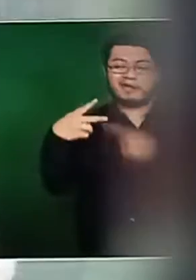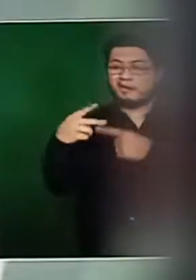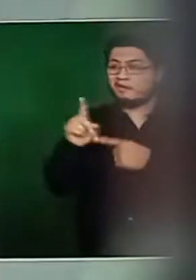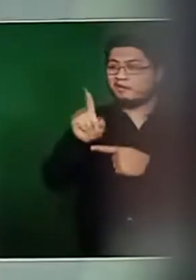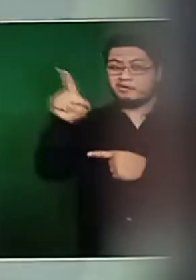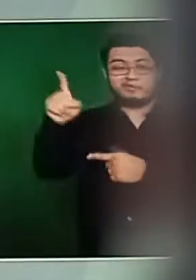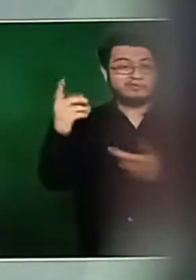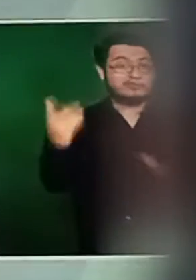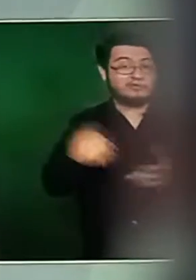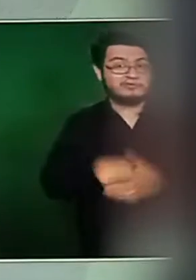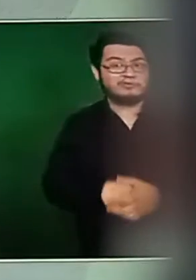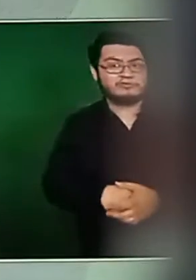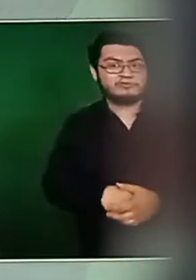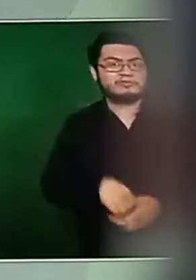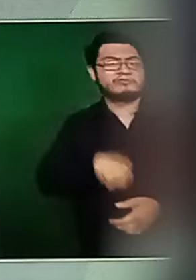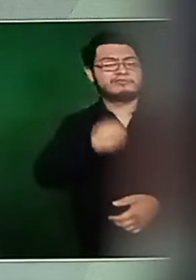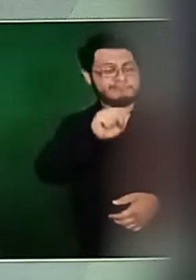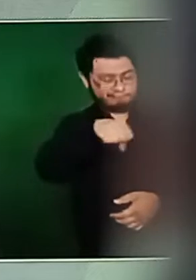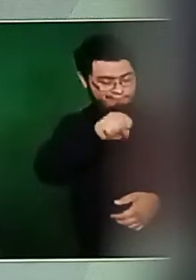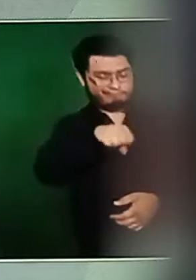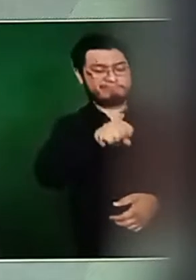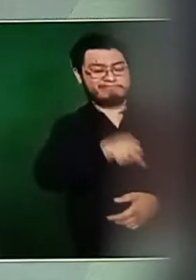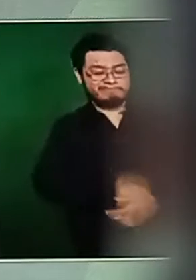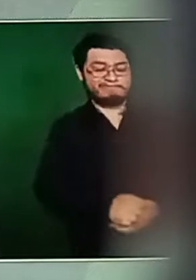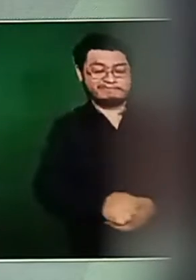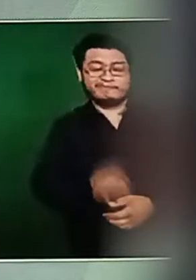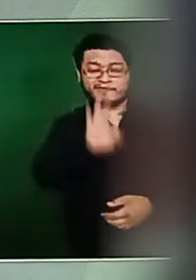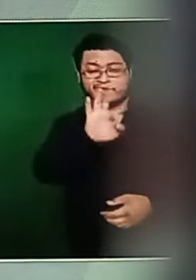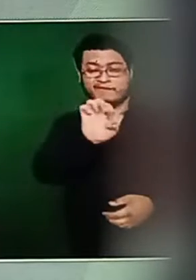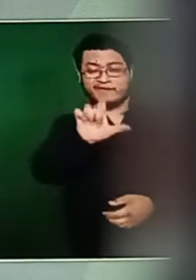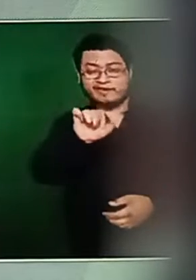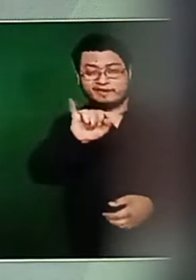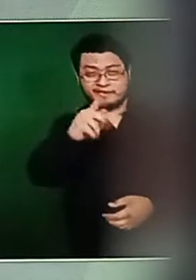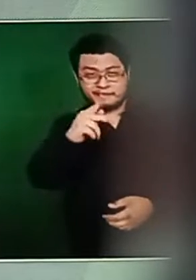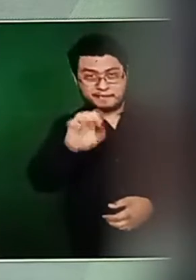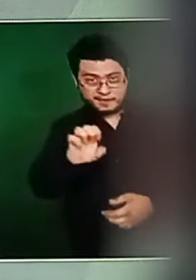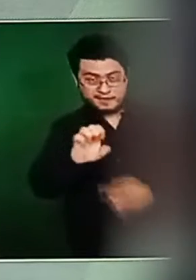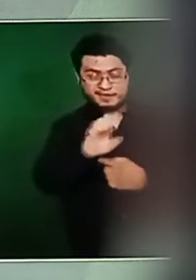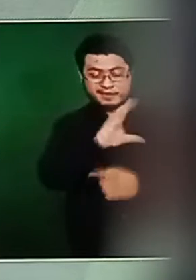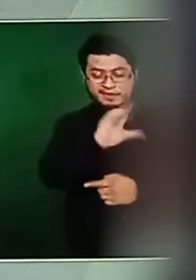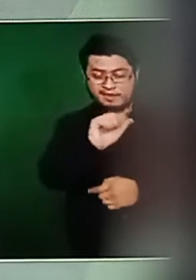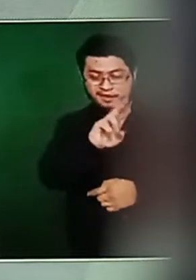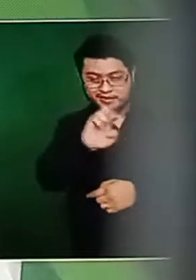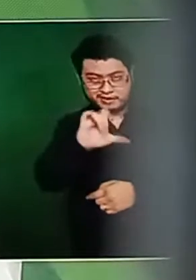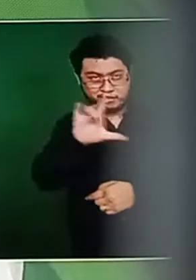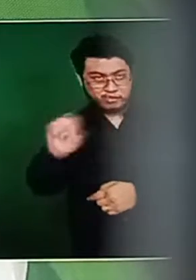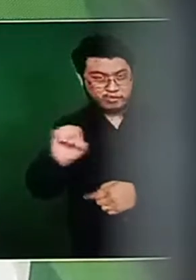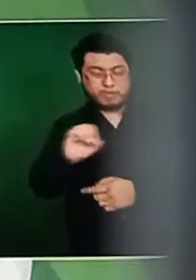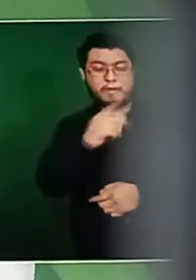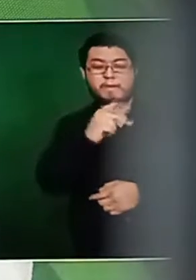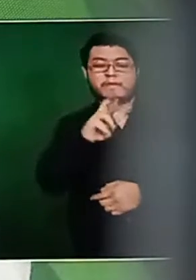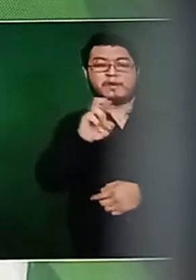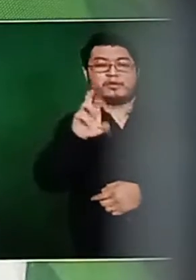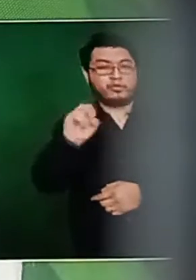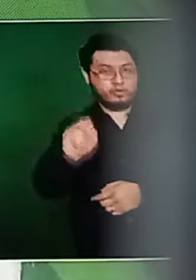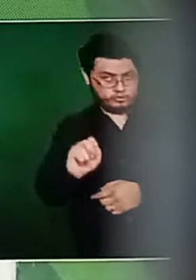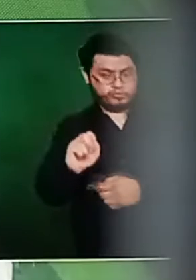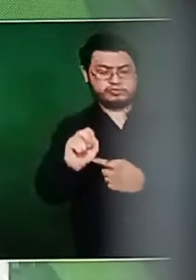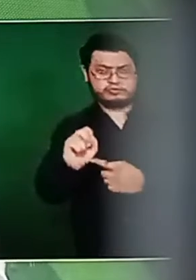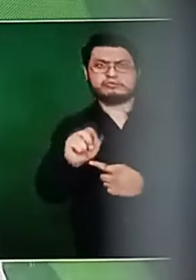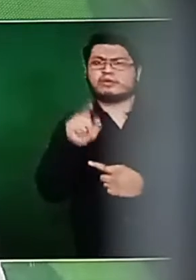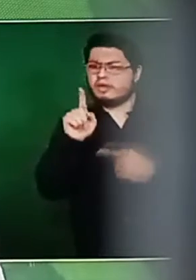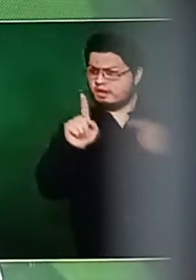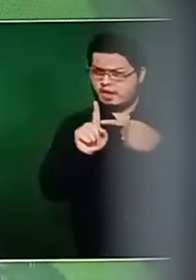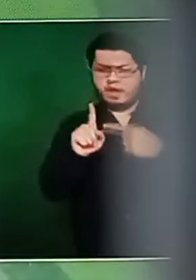Sí, de Felipe Carrillo Puerto, que se debe de recordar mucho, mucho por eso. O sea, gran dirigente